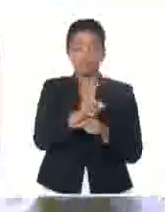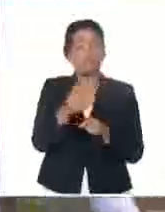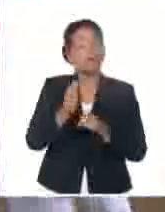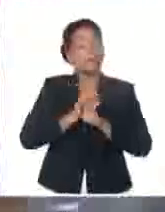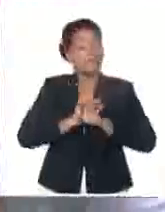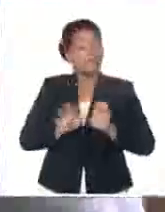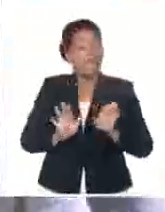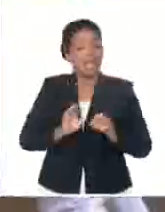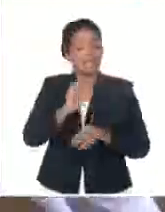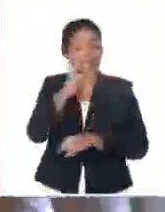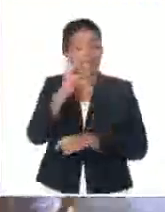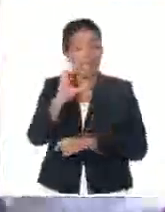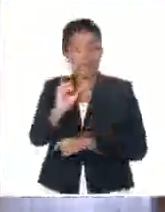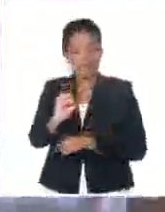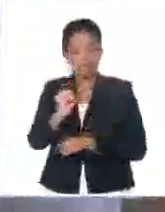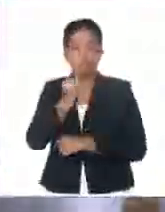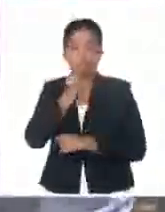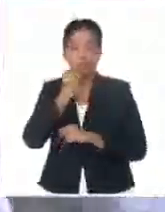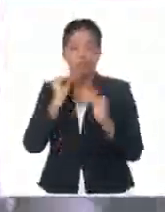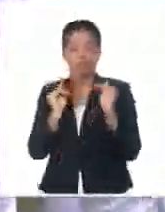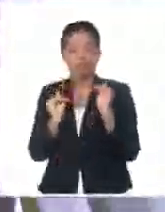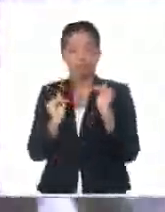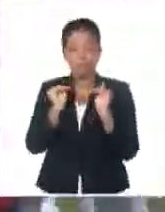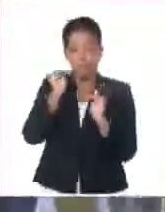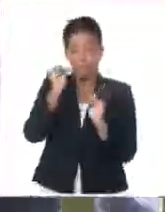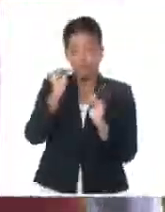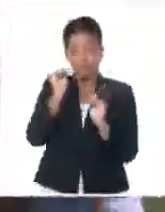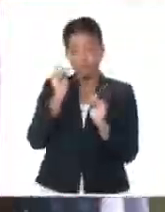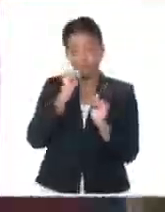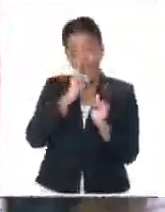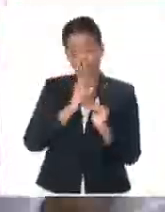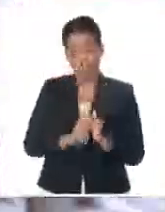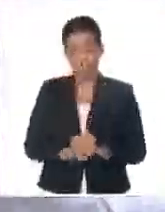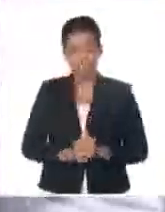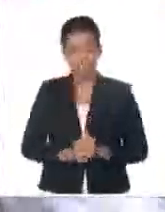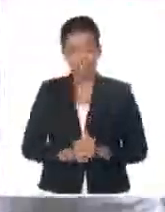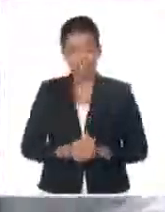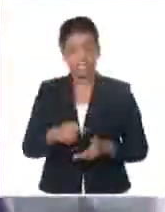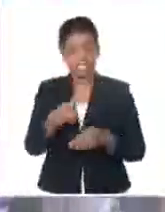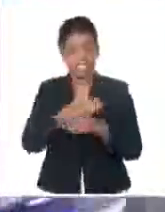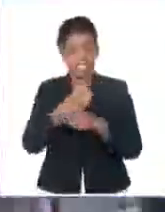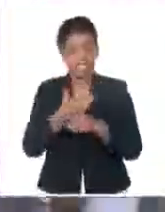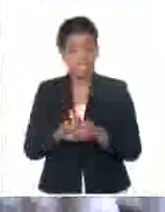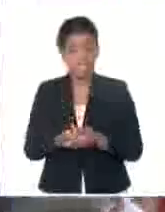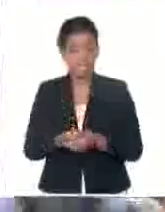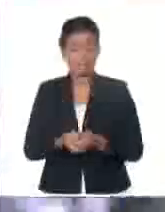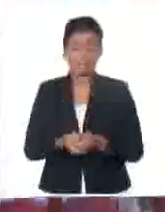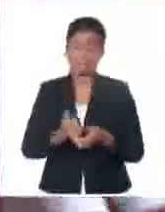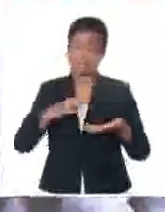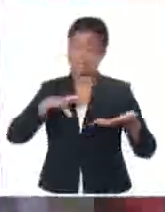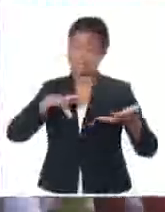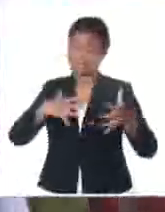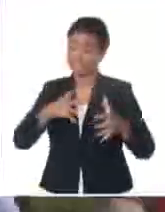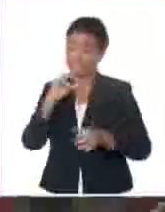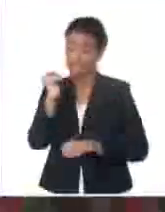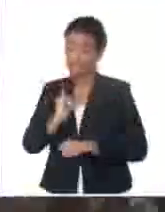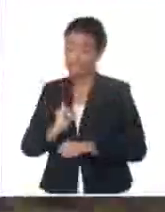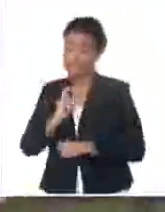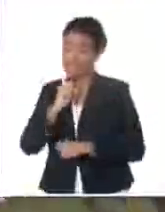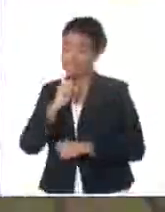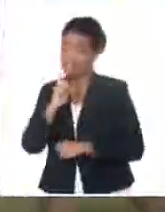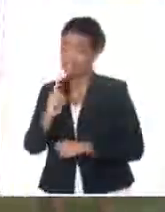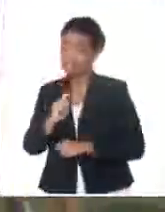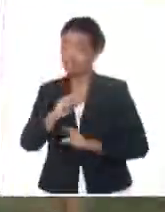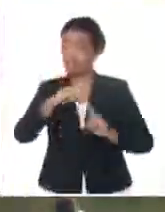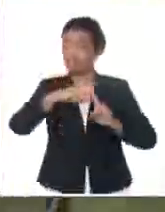capaces de revertir semejante desventaja en una final. Ello ilustra un panorama muy complicado para los azules y muy esperanzador para